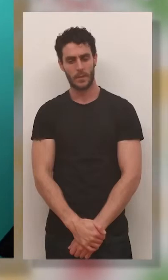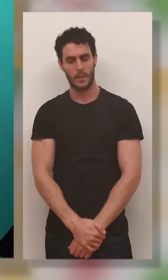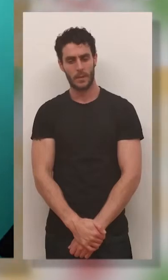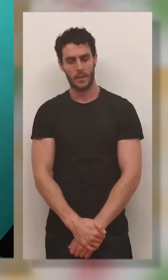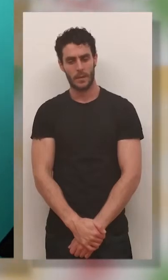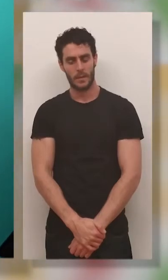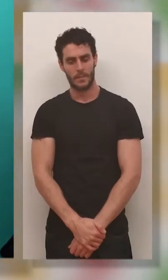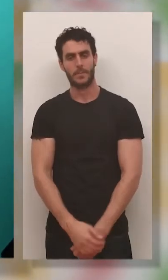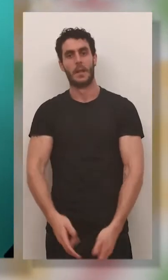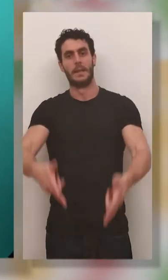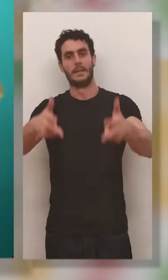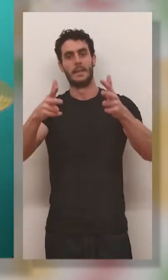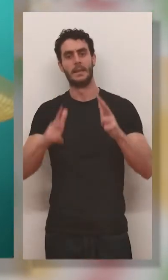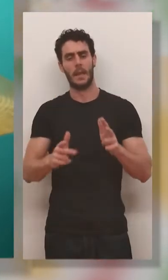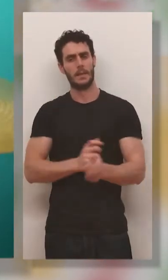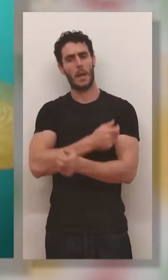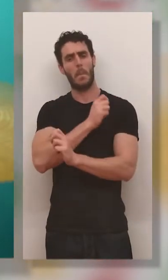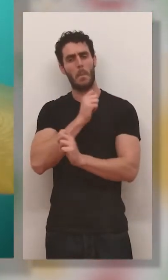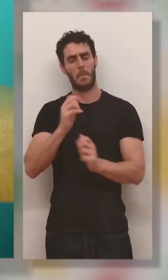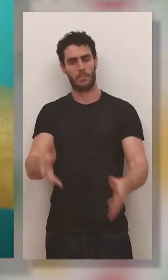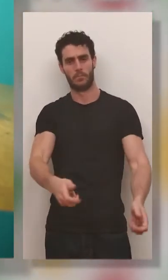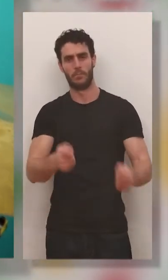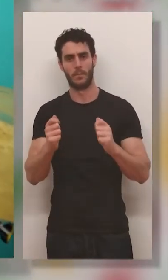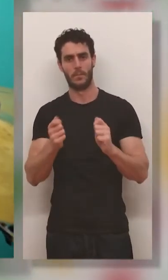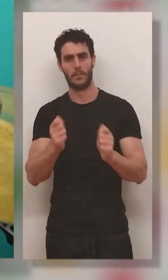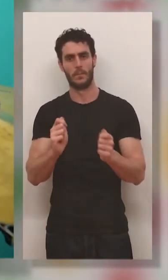Sentarse, coger las baquetas,